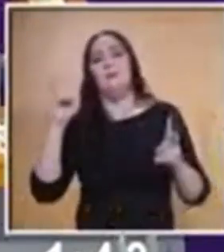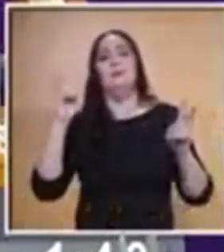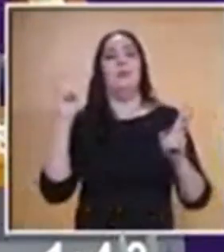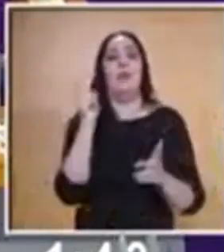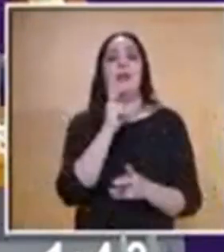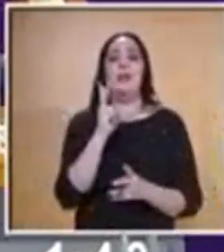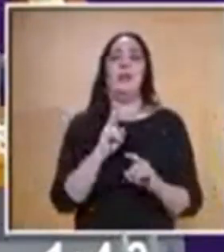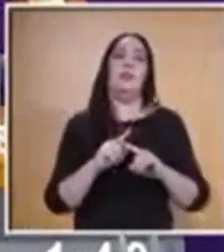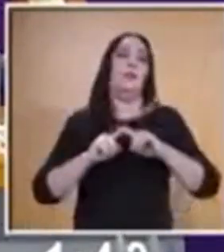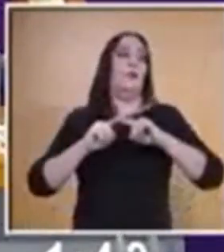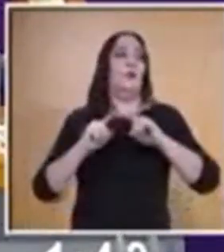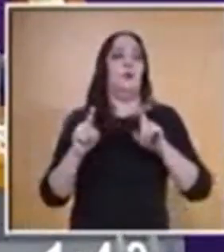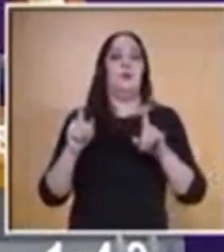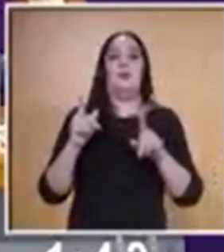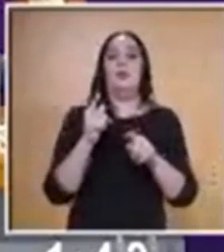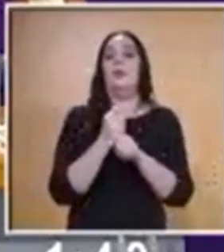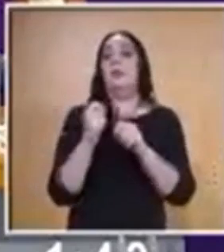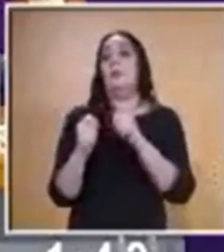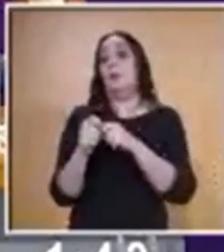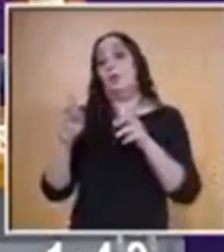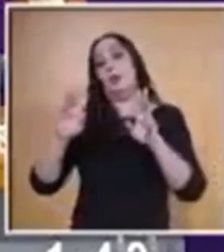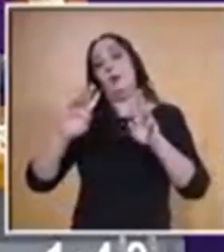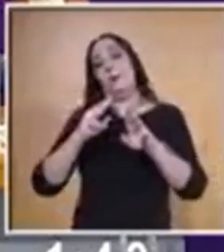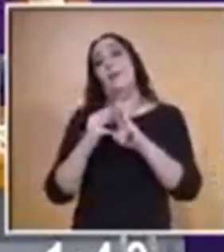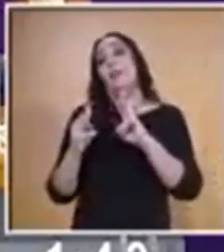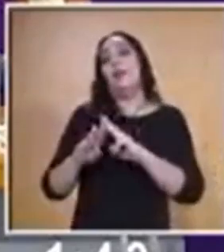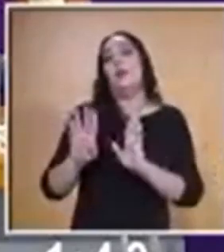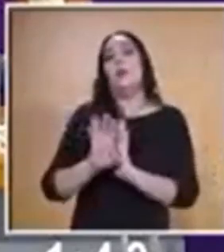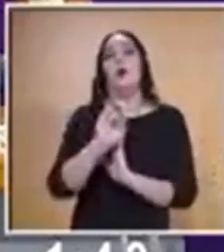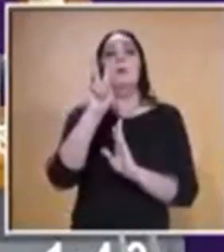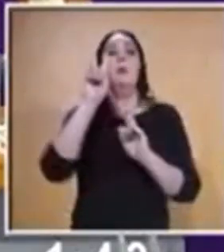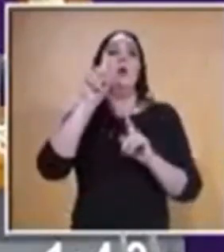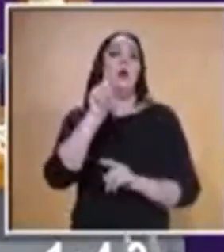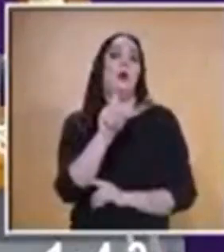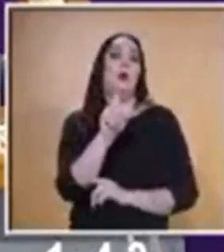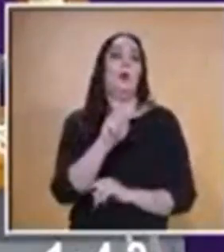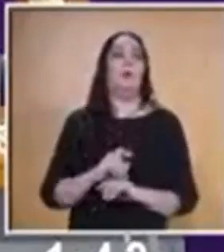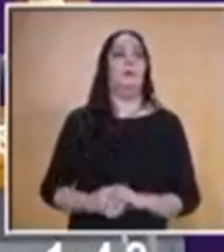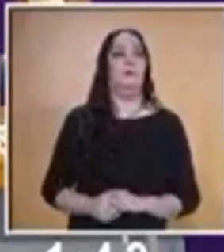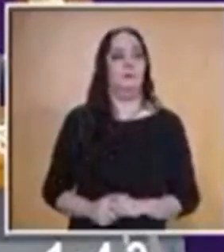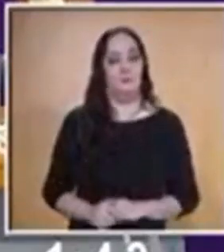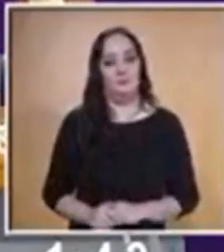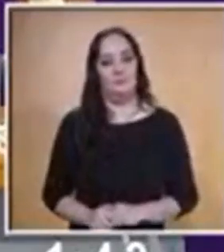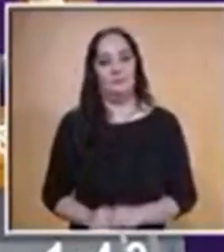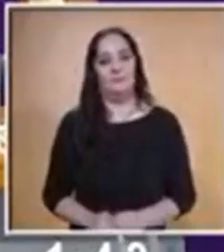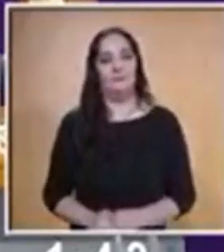de otro material como el agua, ¿verdad? Muy bien.